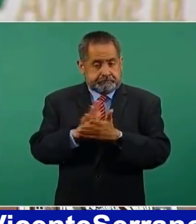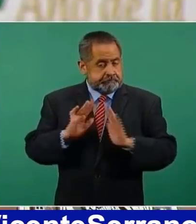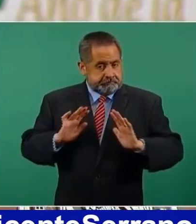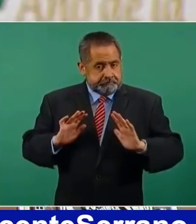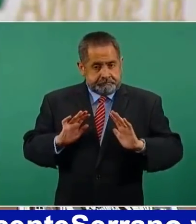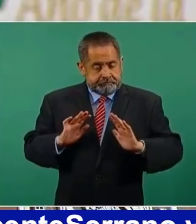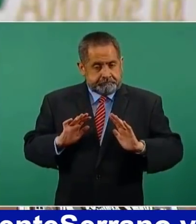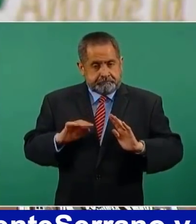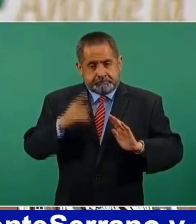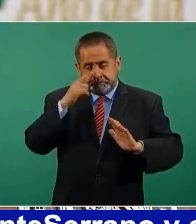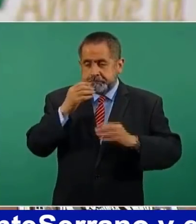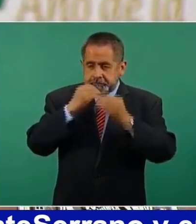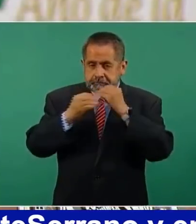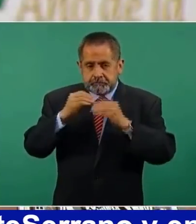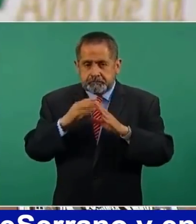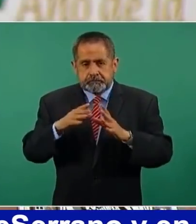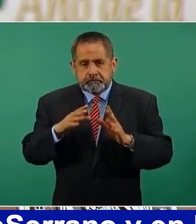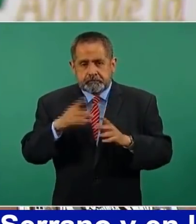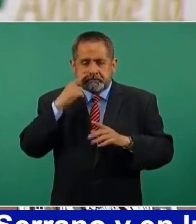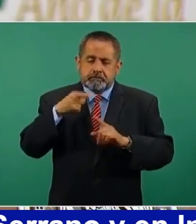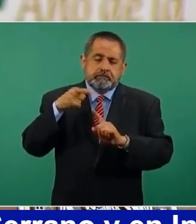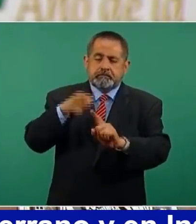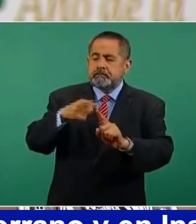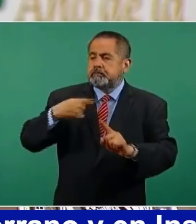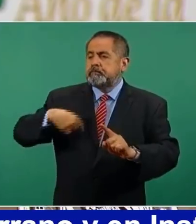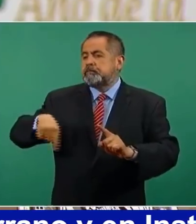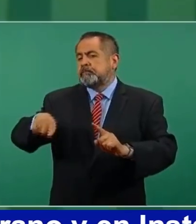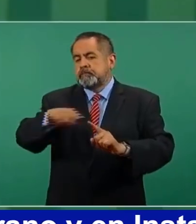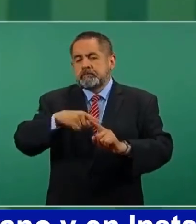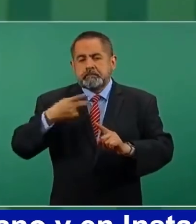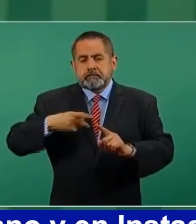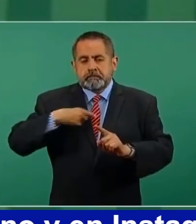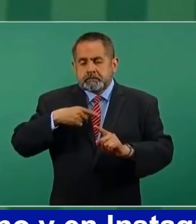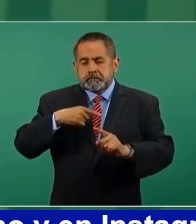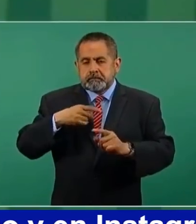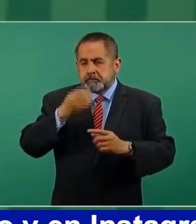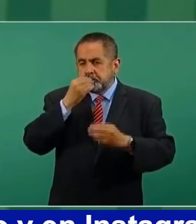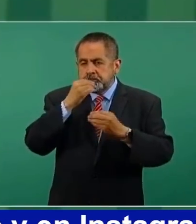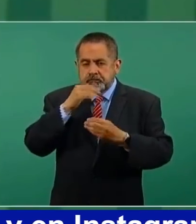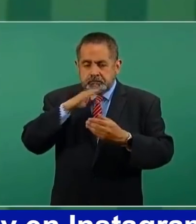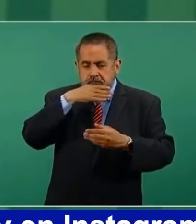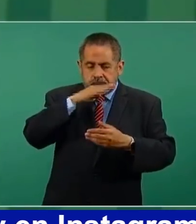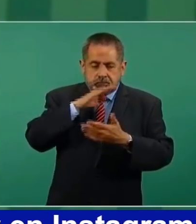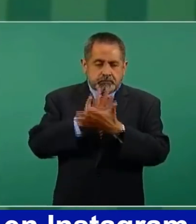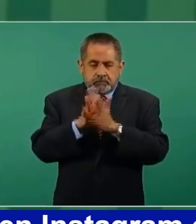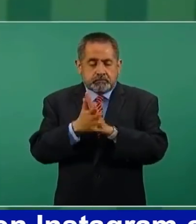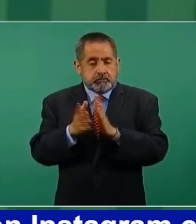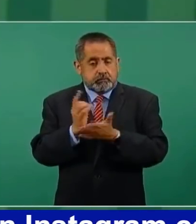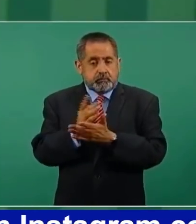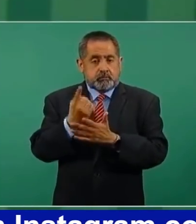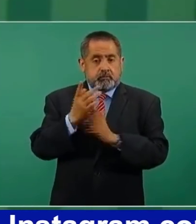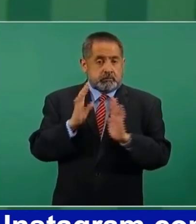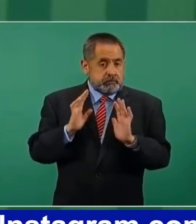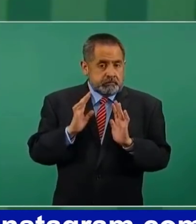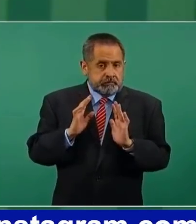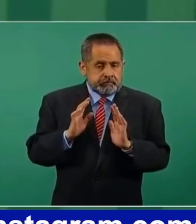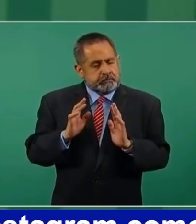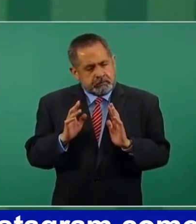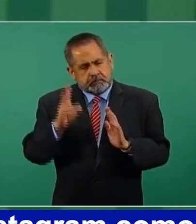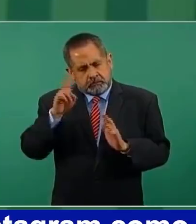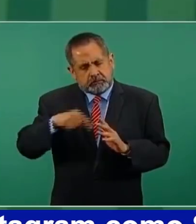la alimentación directa de las personas, de todos, como alimento